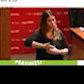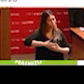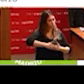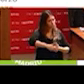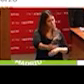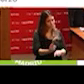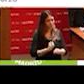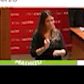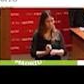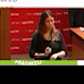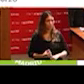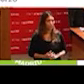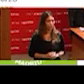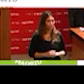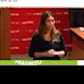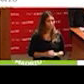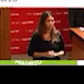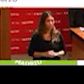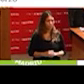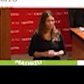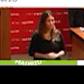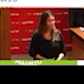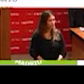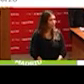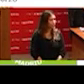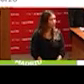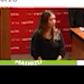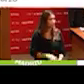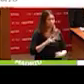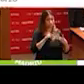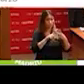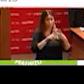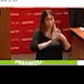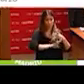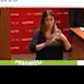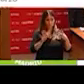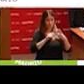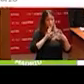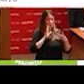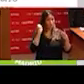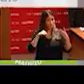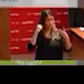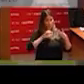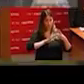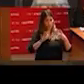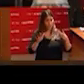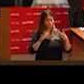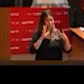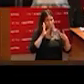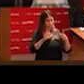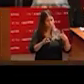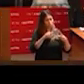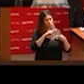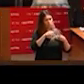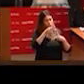el puesto de trabajo después de la fase de de entrenamiento propia de la inserción